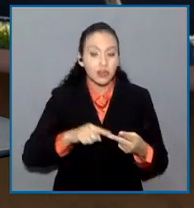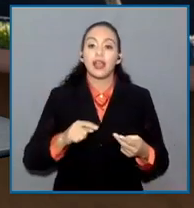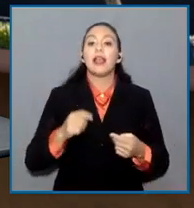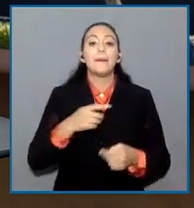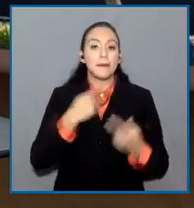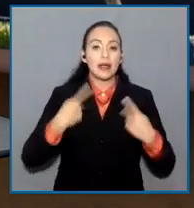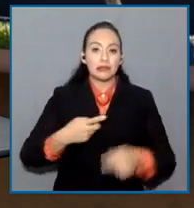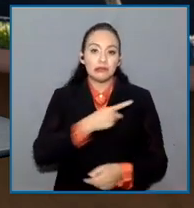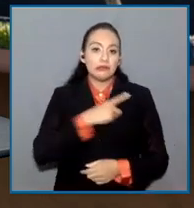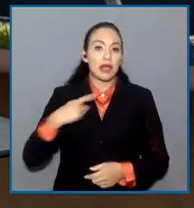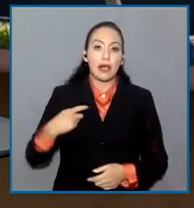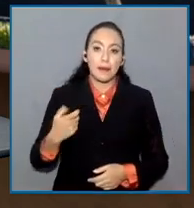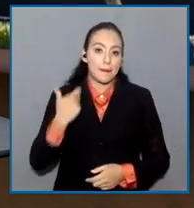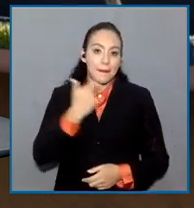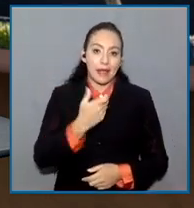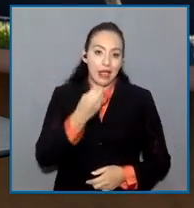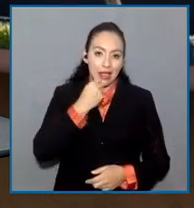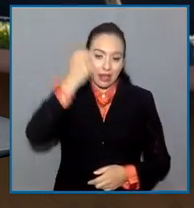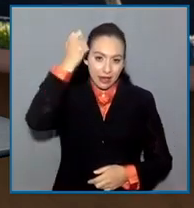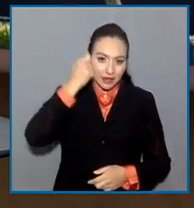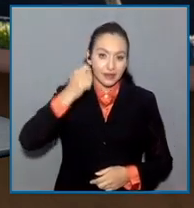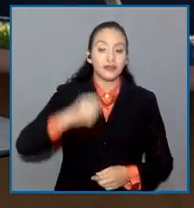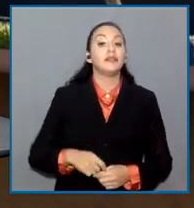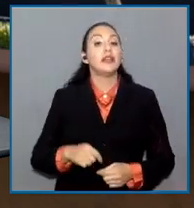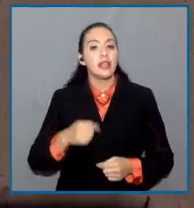y acreedores en materia mercantil.